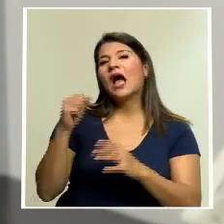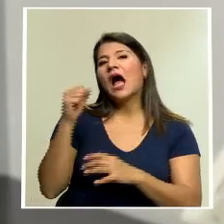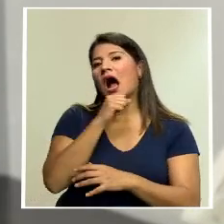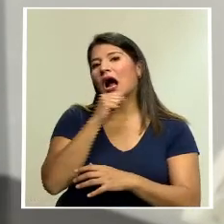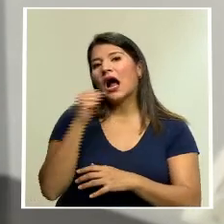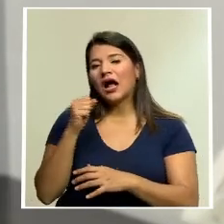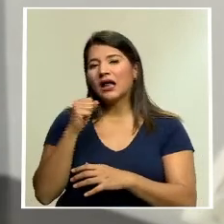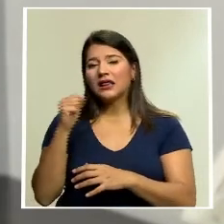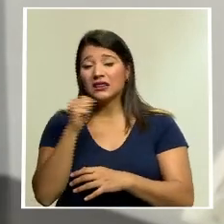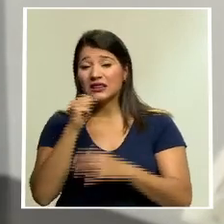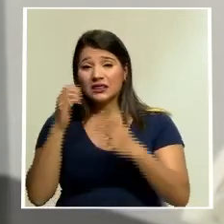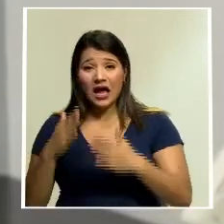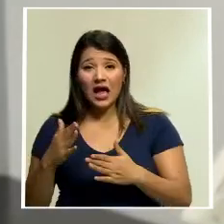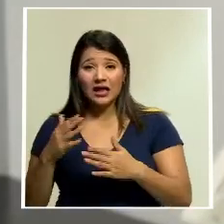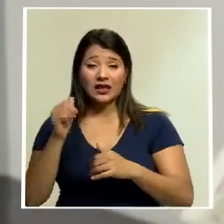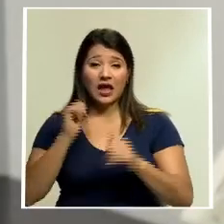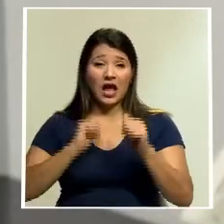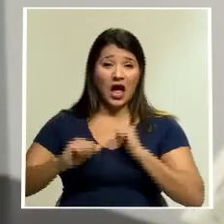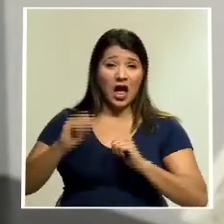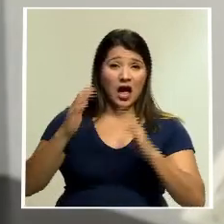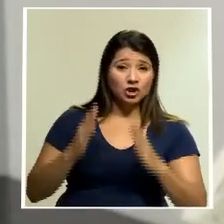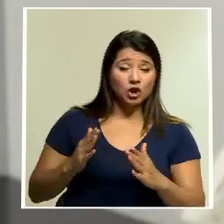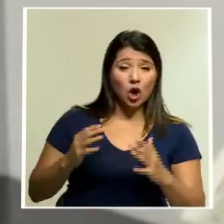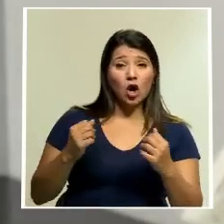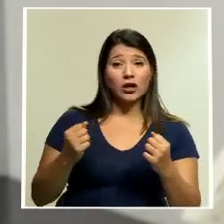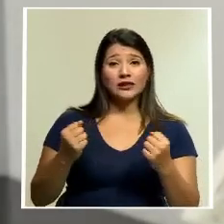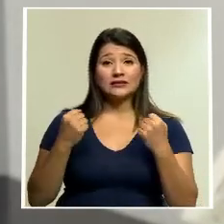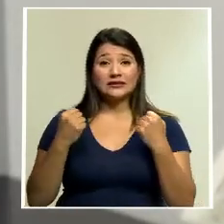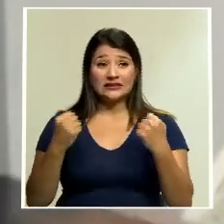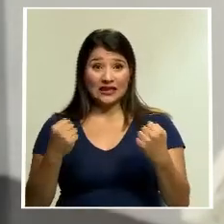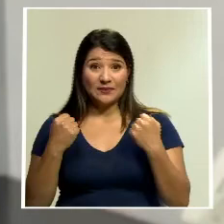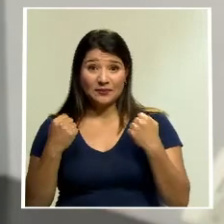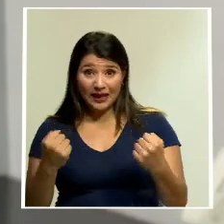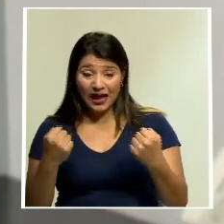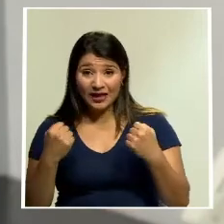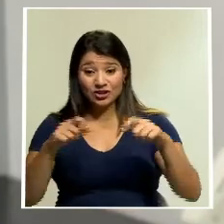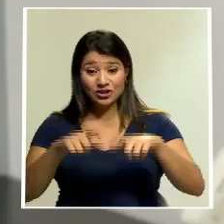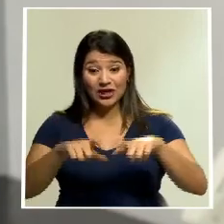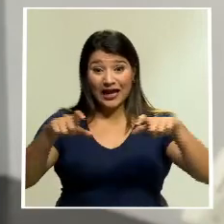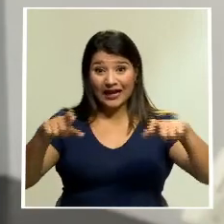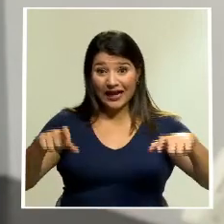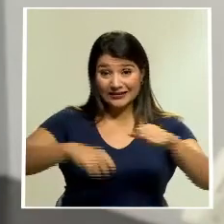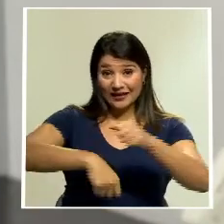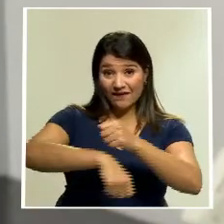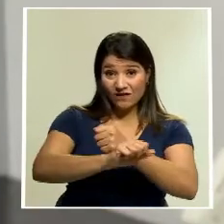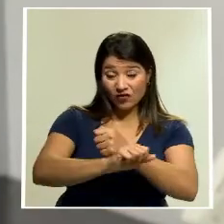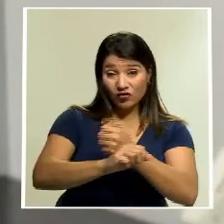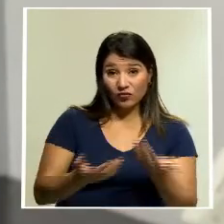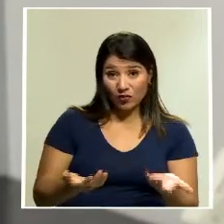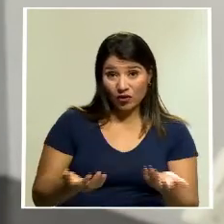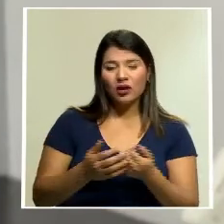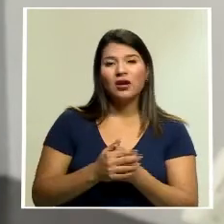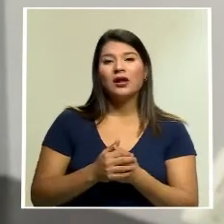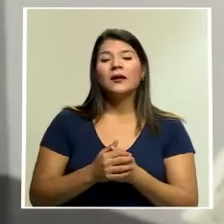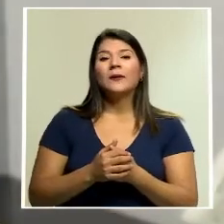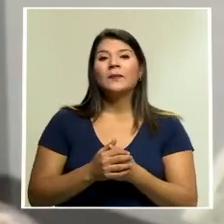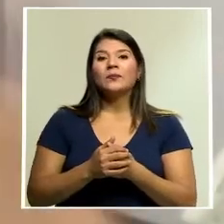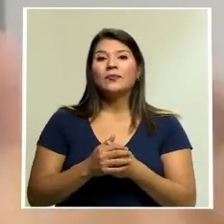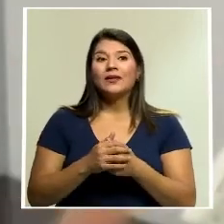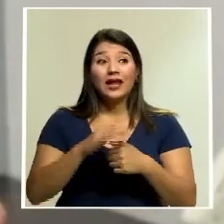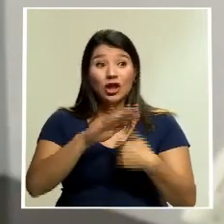actores, a los gimnasios, a las canchas de fútbol sintético, es decir, toda